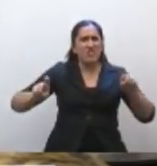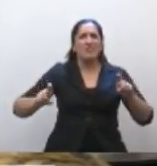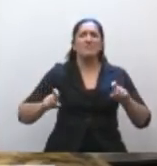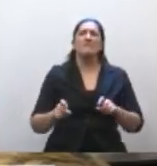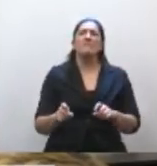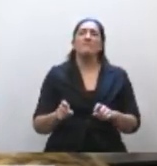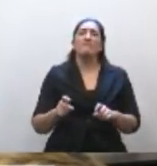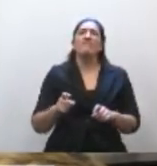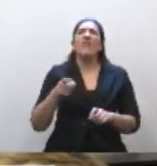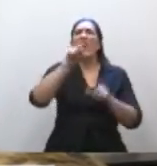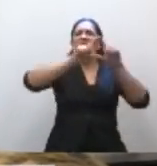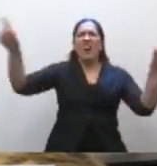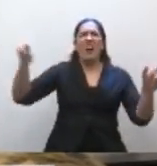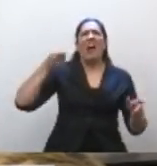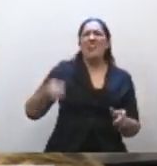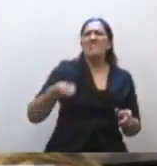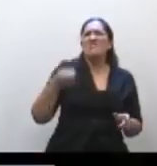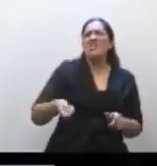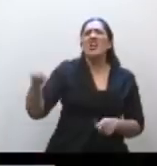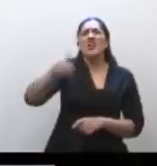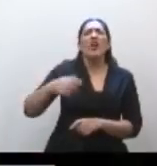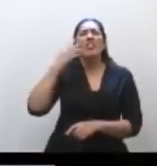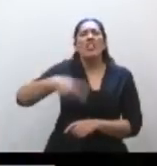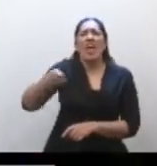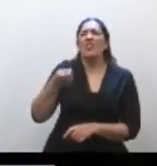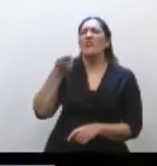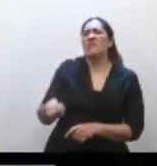tratando la de asesina o de que matar a sus nietos